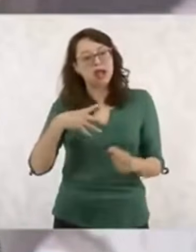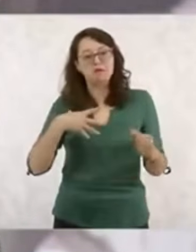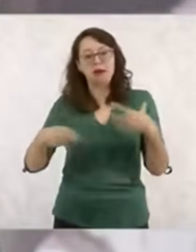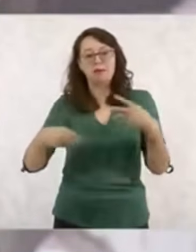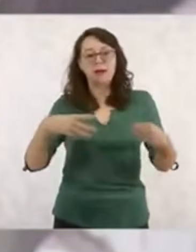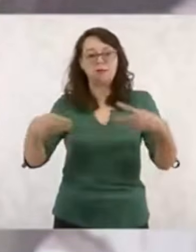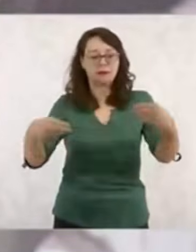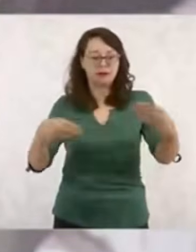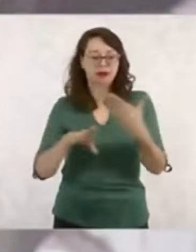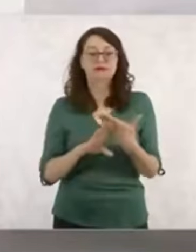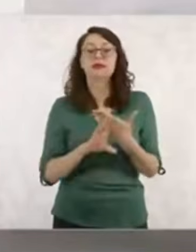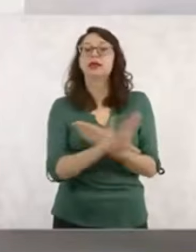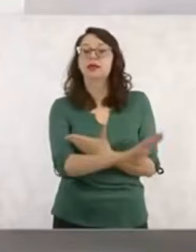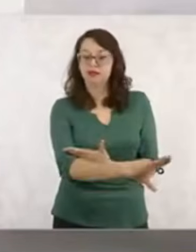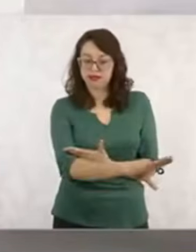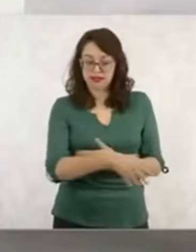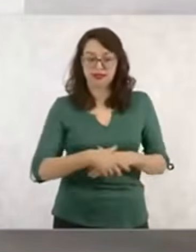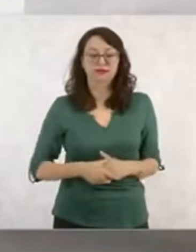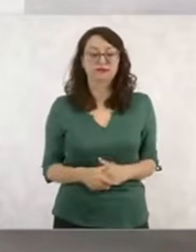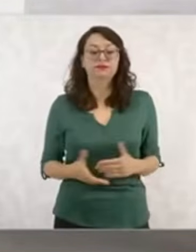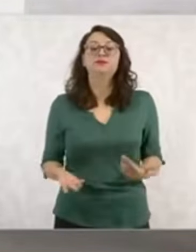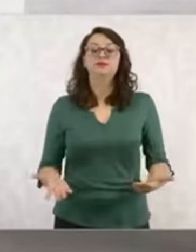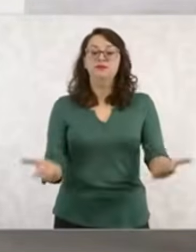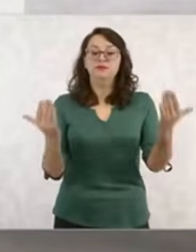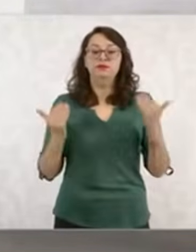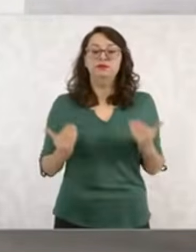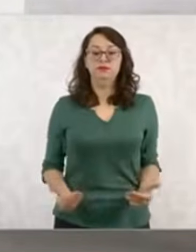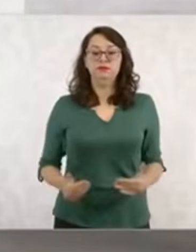brote de sarampión. La siguiente, por favor.